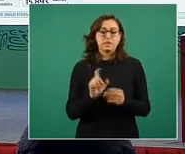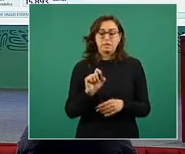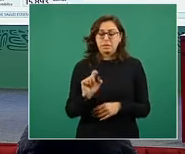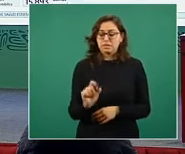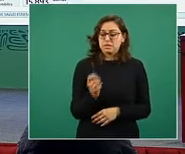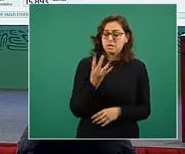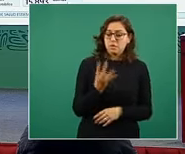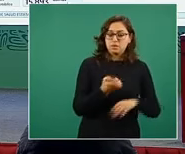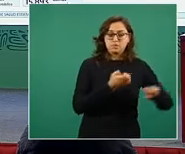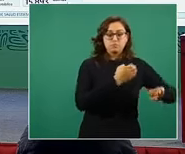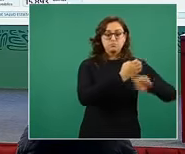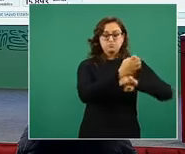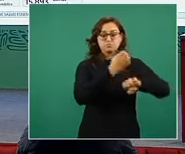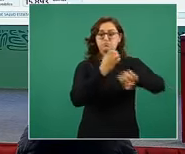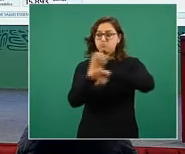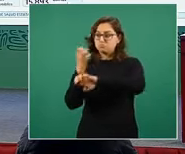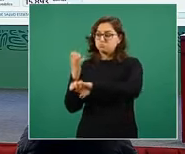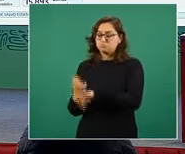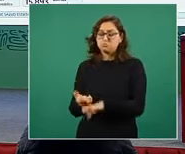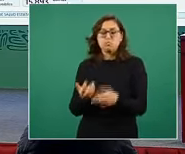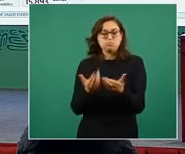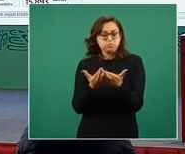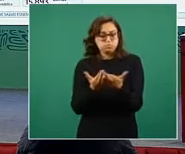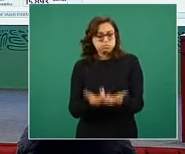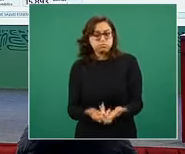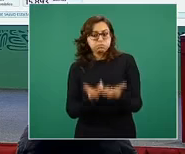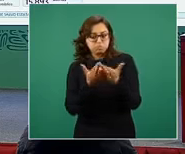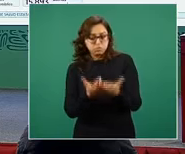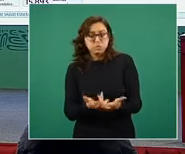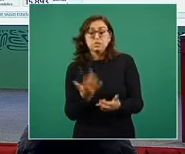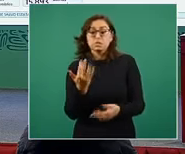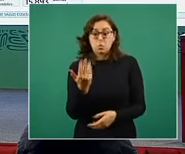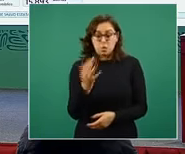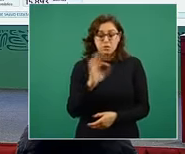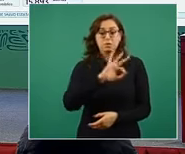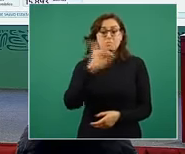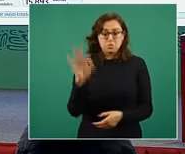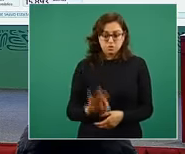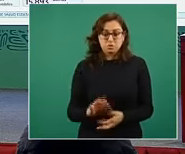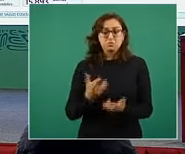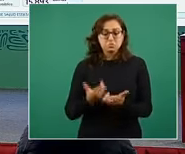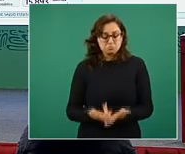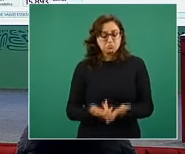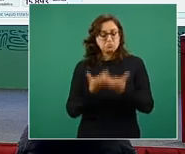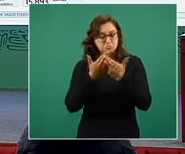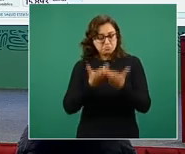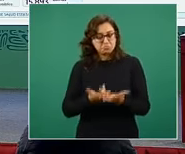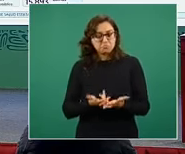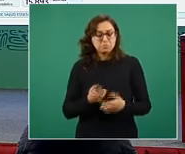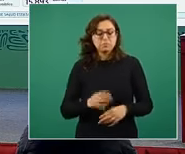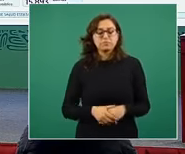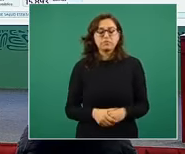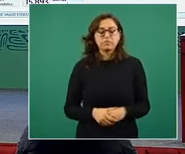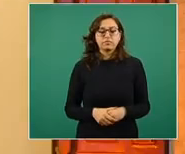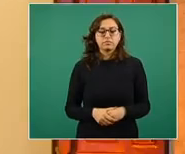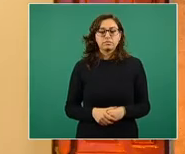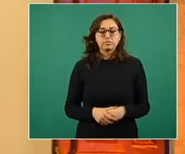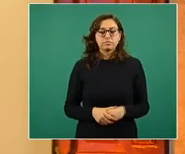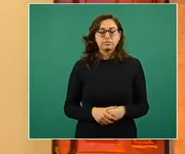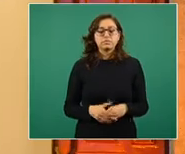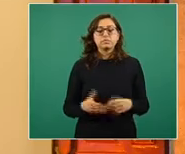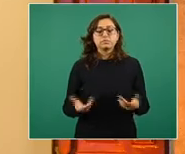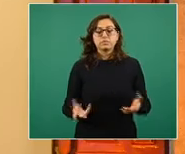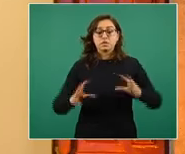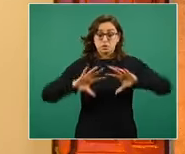entidades federativas precisamente las que tienen estas características, es decir, tienen más de la mitad de sus camas disponibles. Y son precisamente